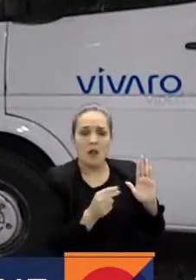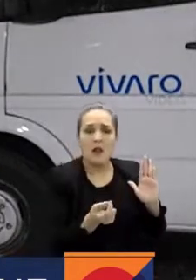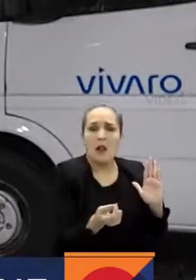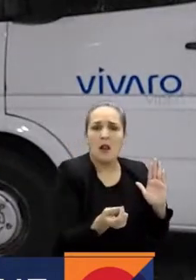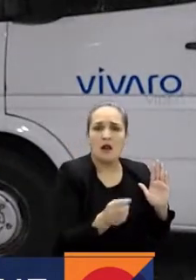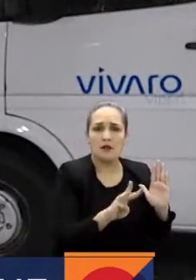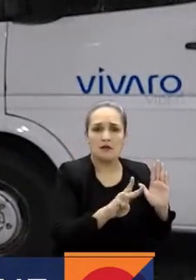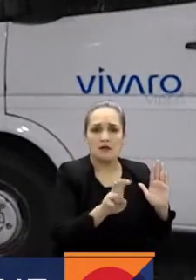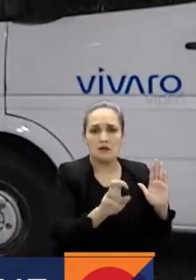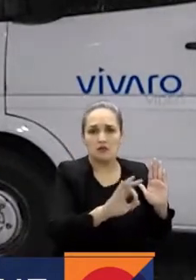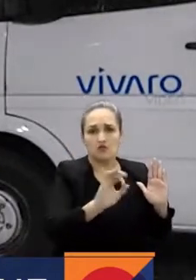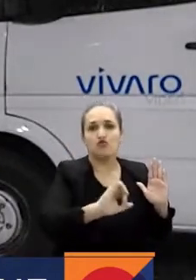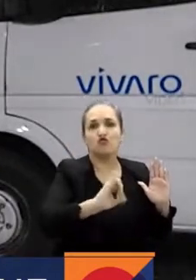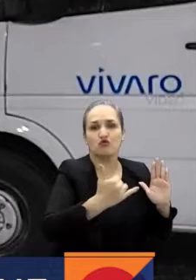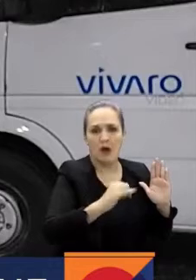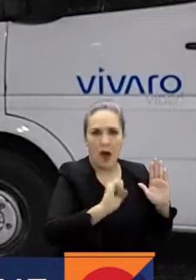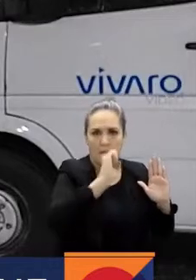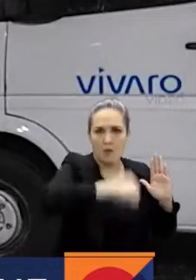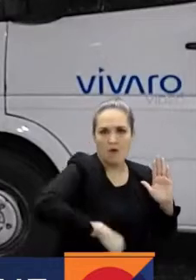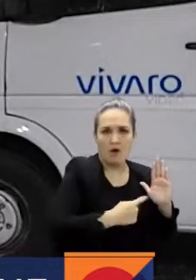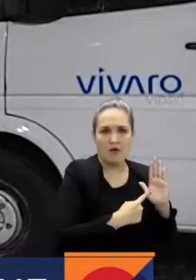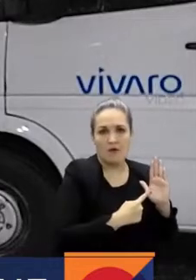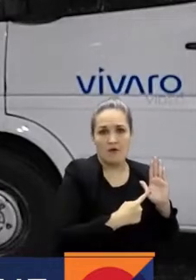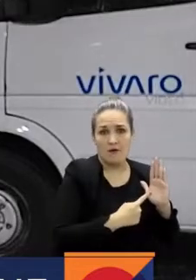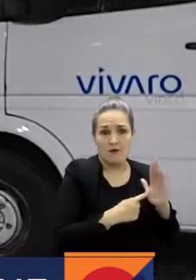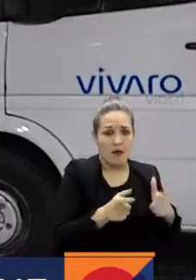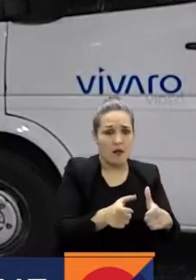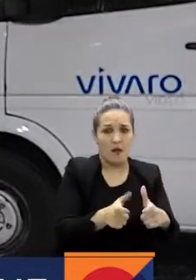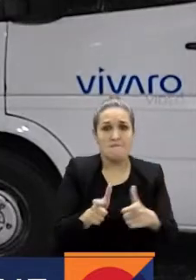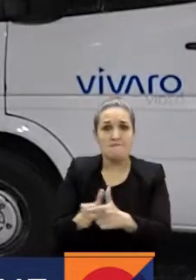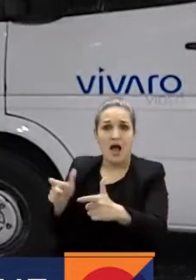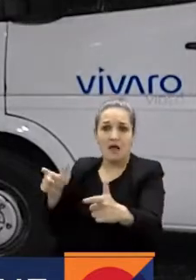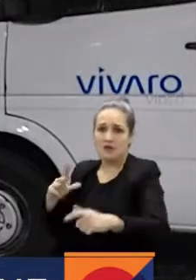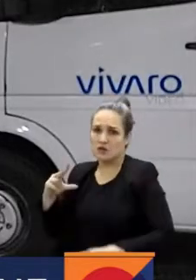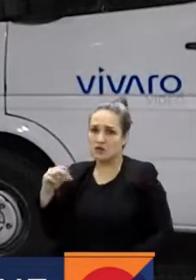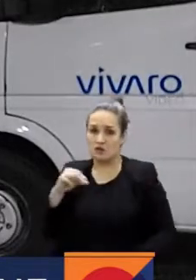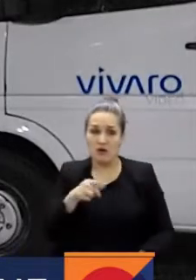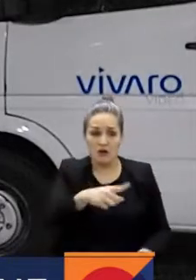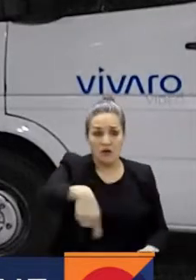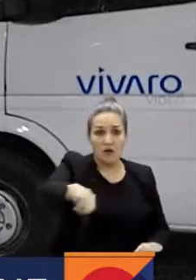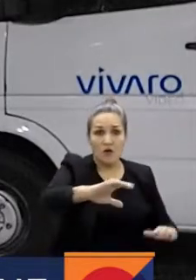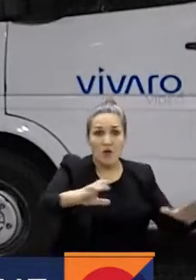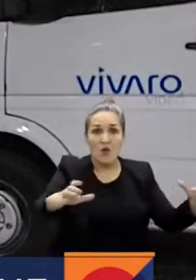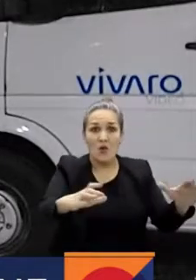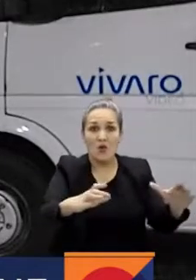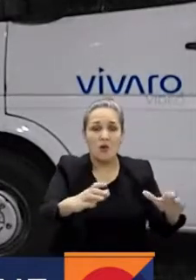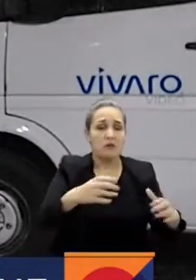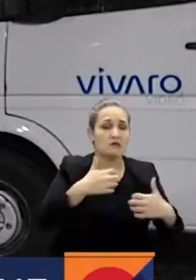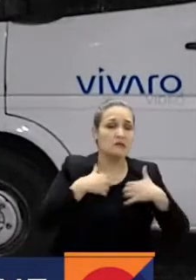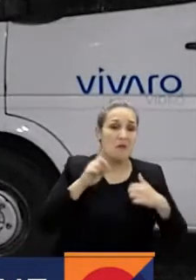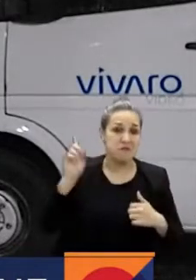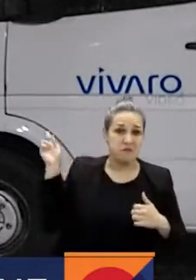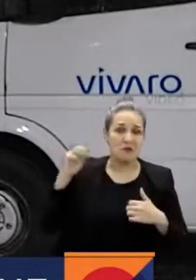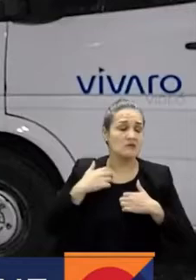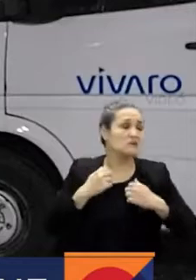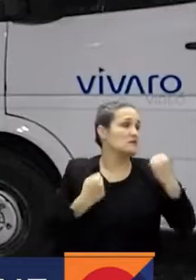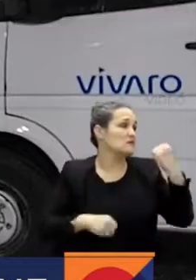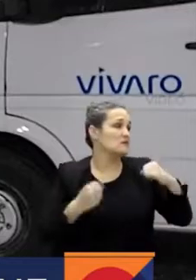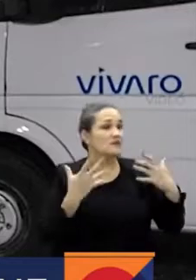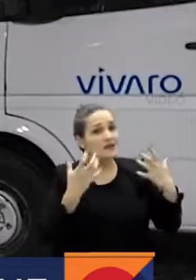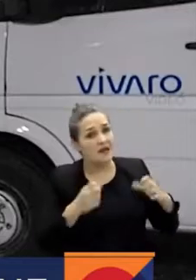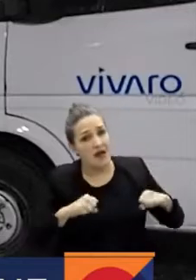el apruebo. Justamente nos encontramos en el comando del apruebo, donde hasta el momento, claro, hay desazón,